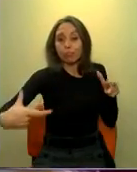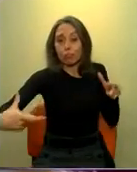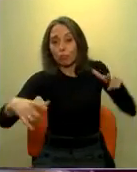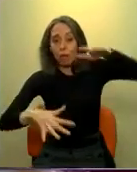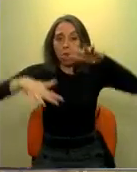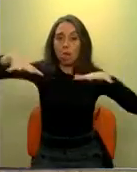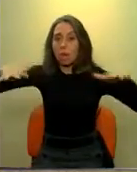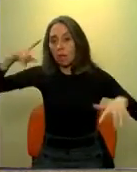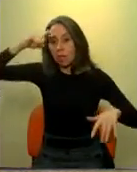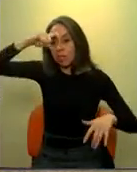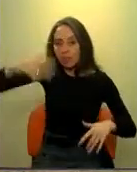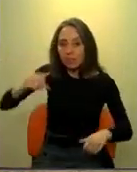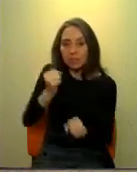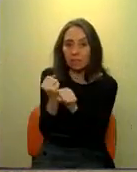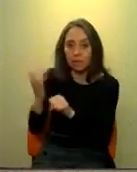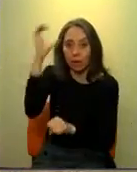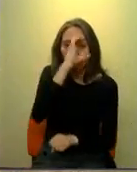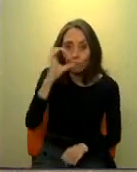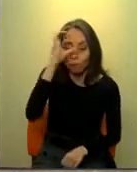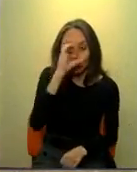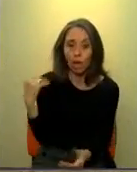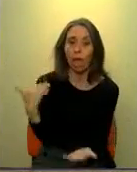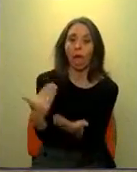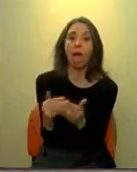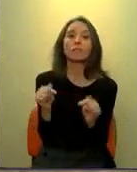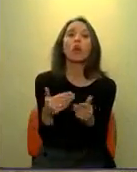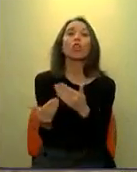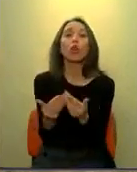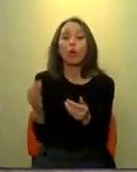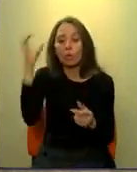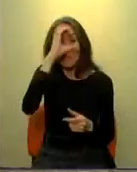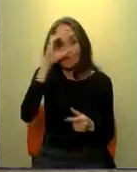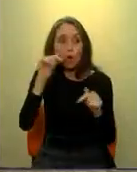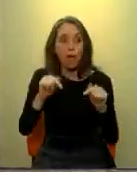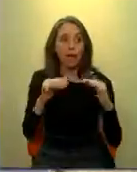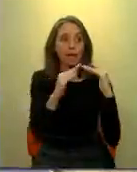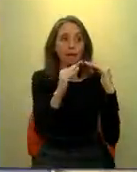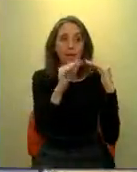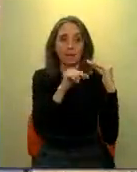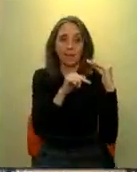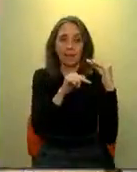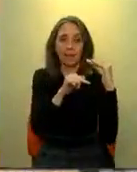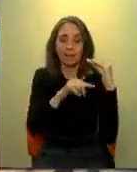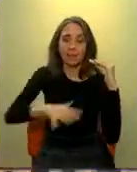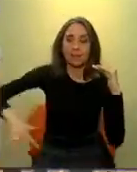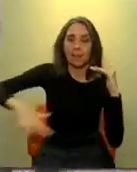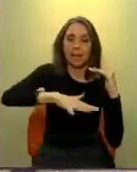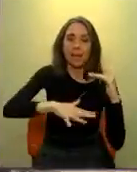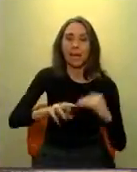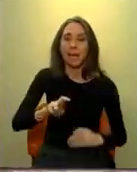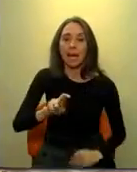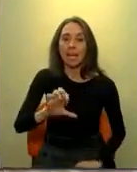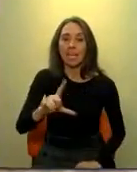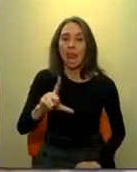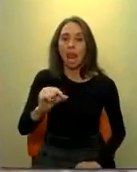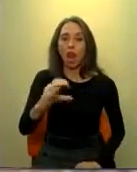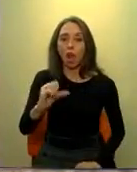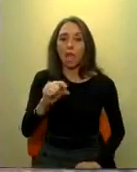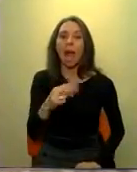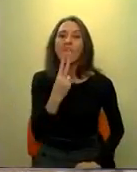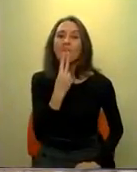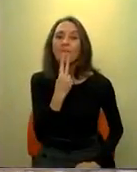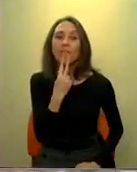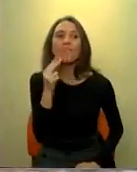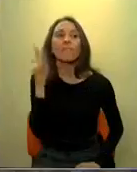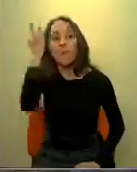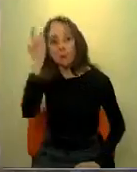el trabajo. Y la búsqueda hasta ahora se concentra en torno a esta vivienda en el sector de Reloca, porque aquí vive quien